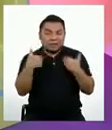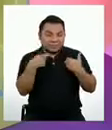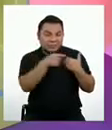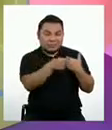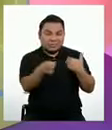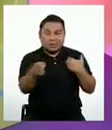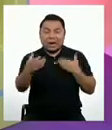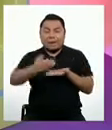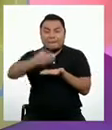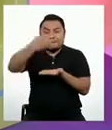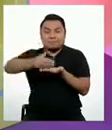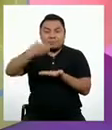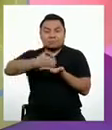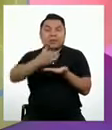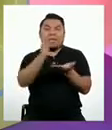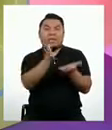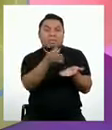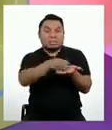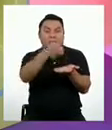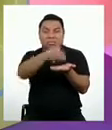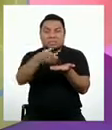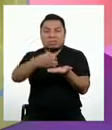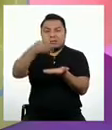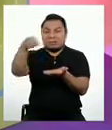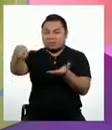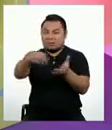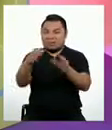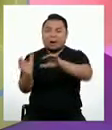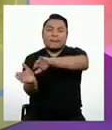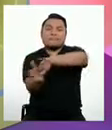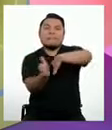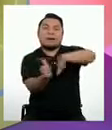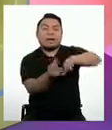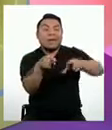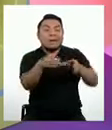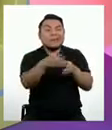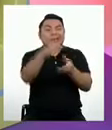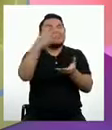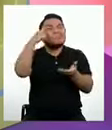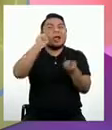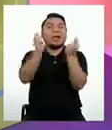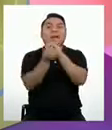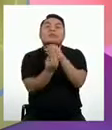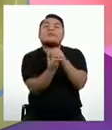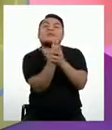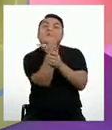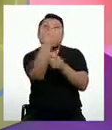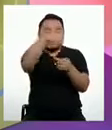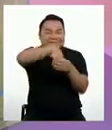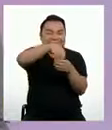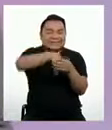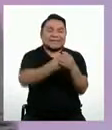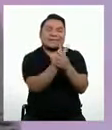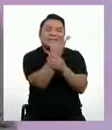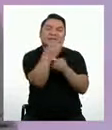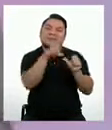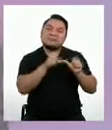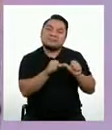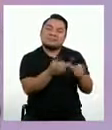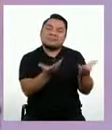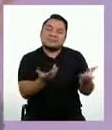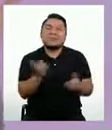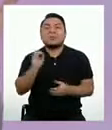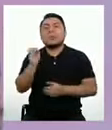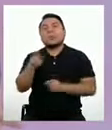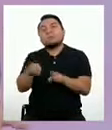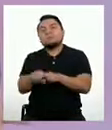tenemos la botella, por ejemplo, que es súper grande, queremos hacer un macetero, entonces podemos también darle una segunda vida o simplemente